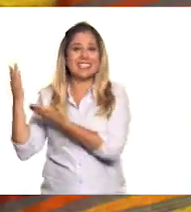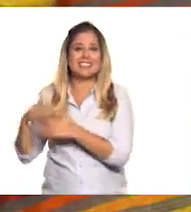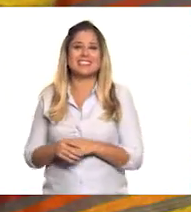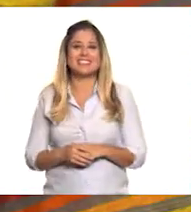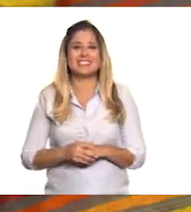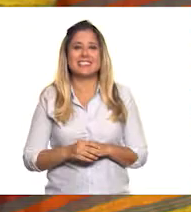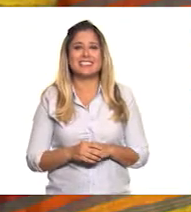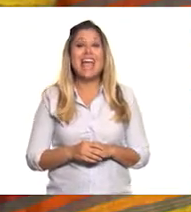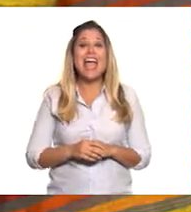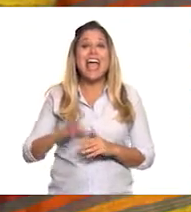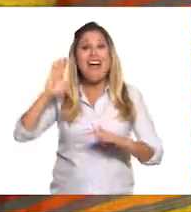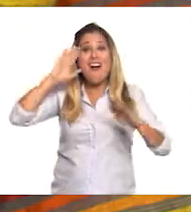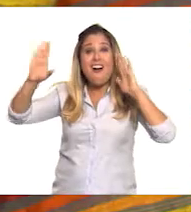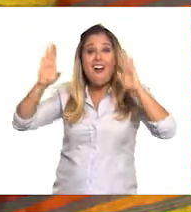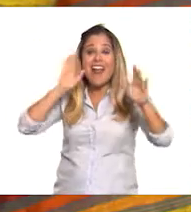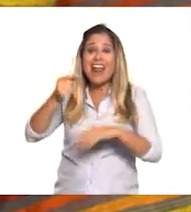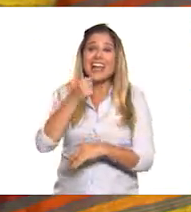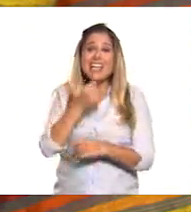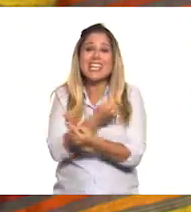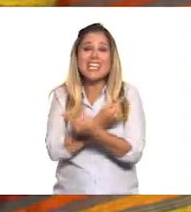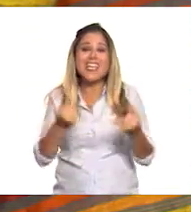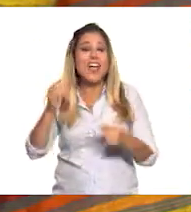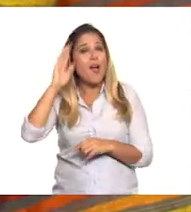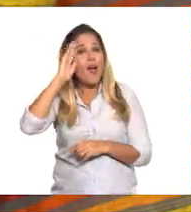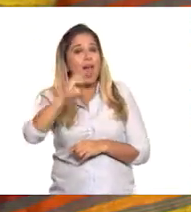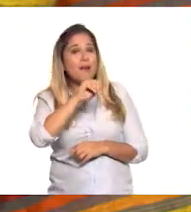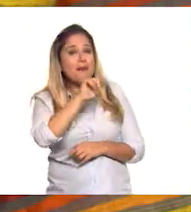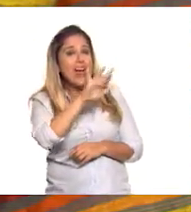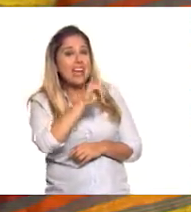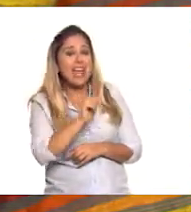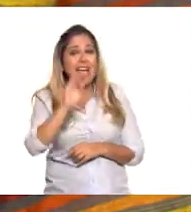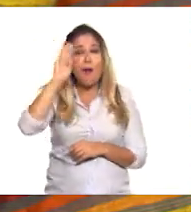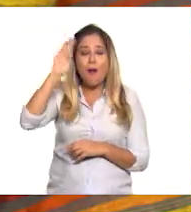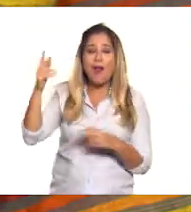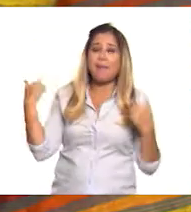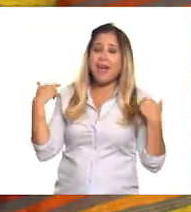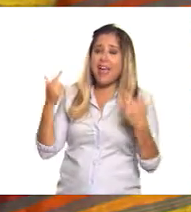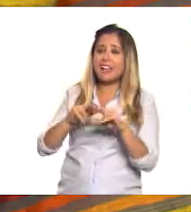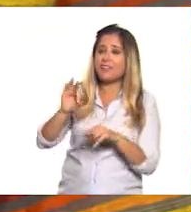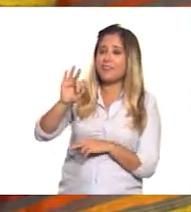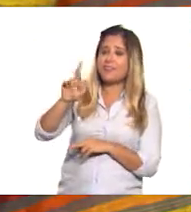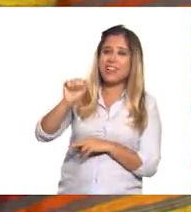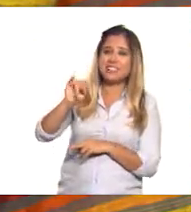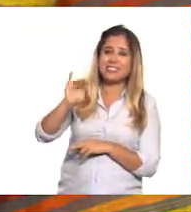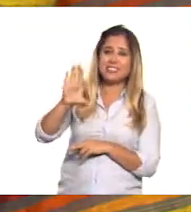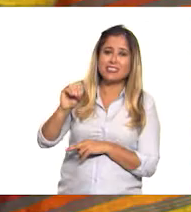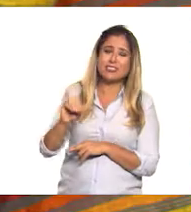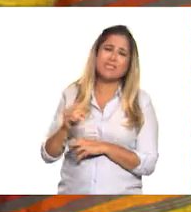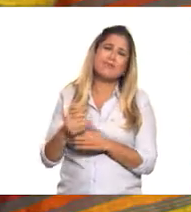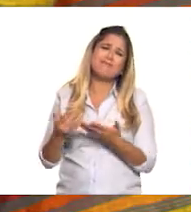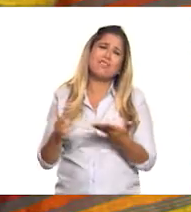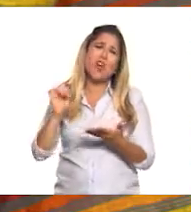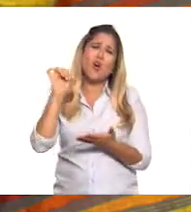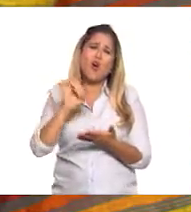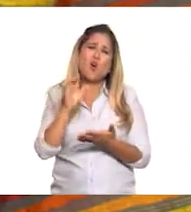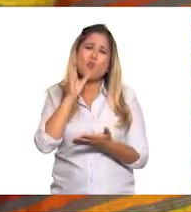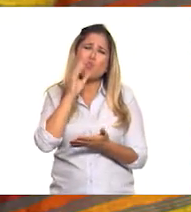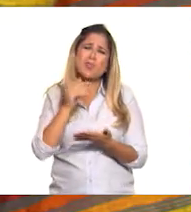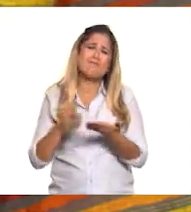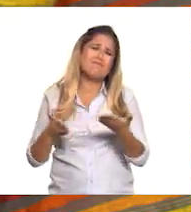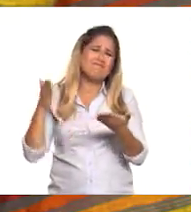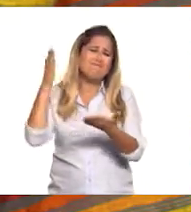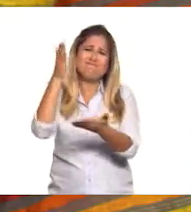¡Hey! ¡Hola, niñas y niños! ¡Hola, María y Maestro Francisco! Oh, hoy no pude estar con